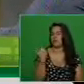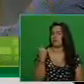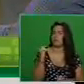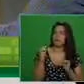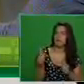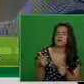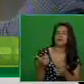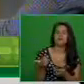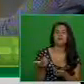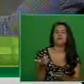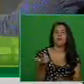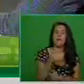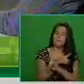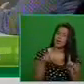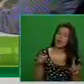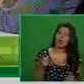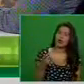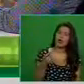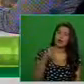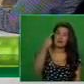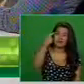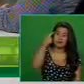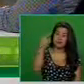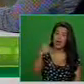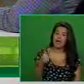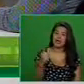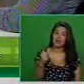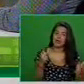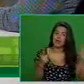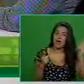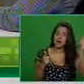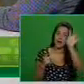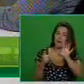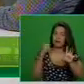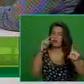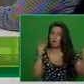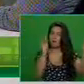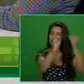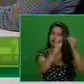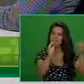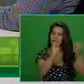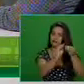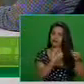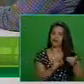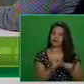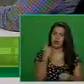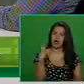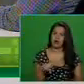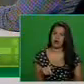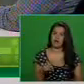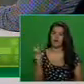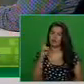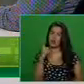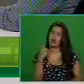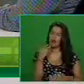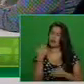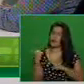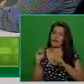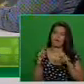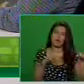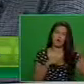venezolano, es importante que hay muchos puntos en común, ¿no? Hay muchos puntos en común porque las